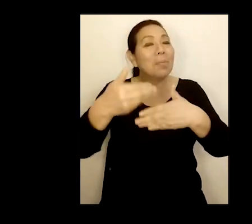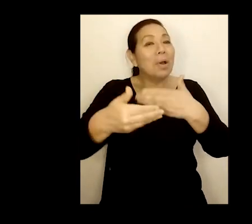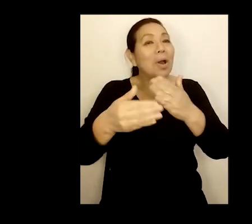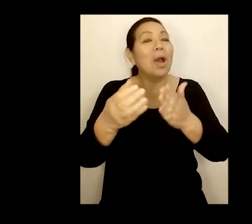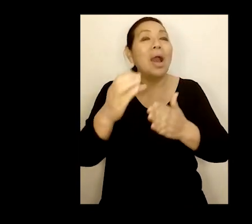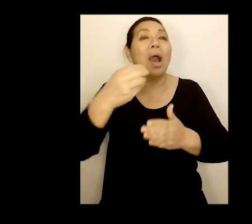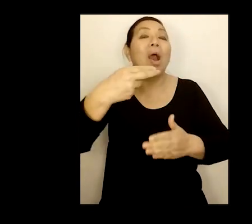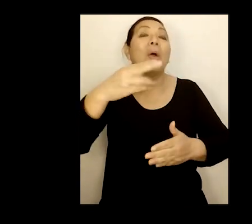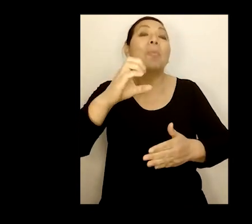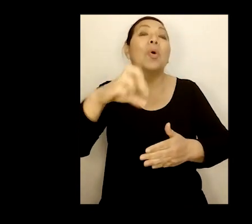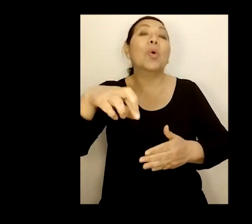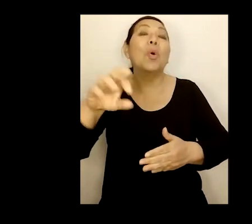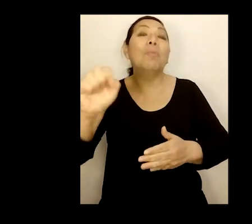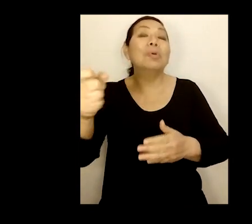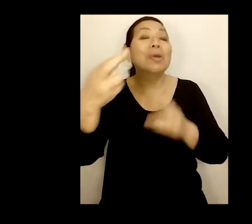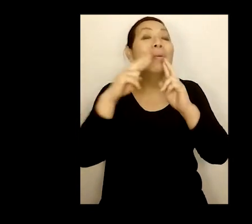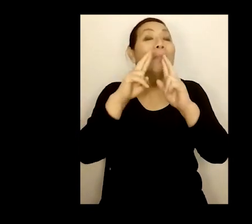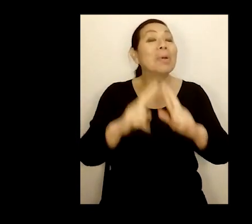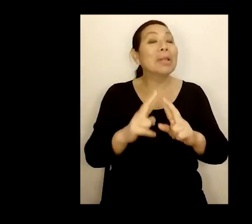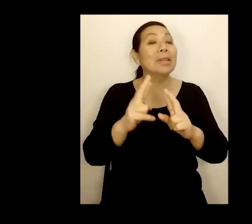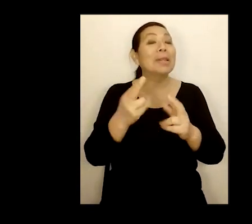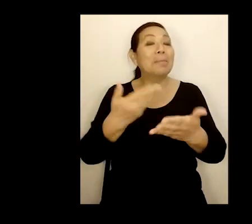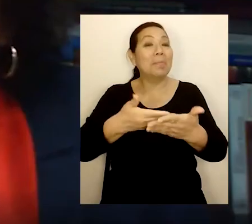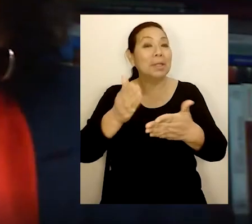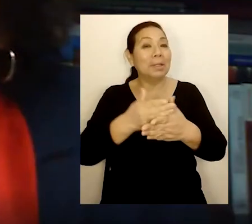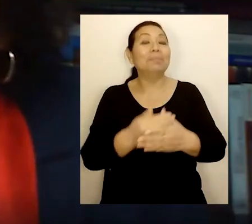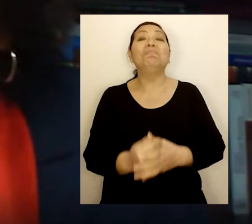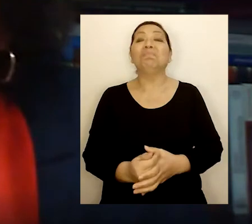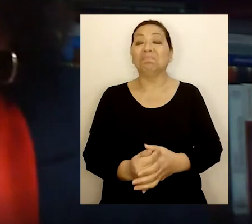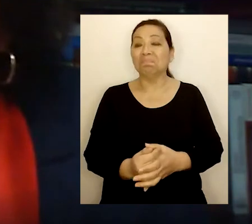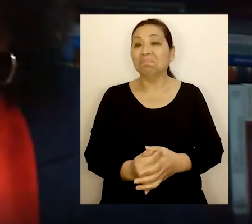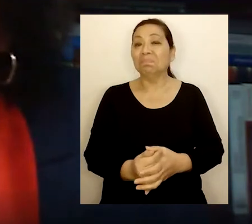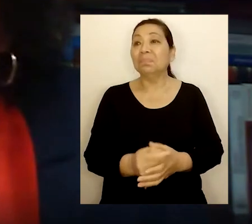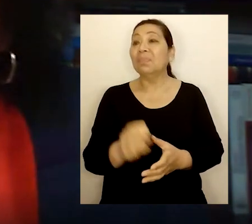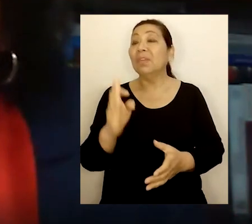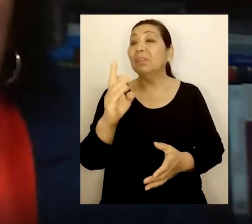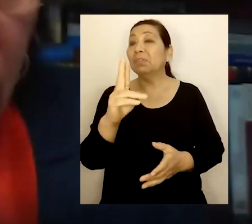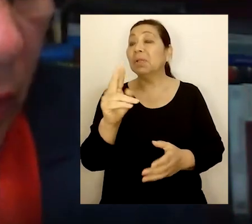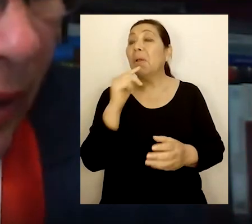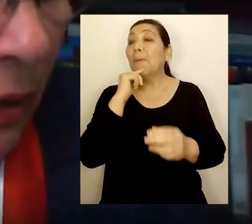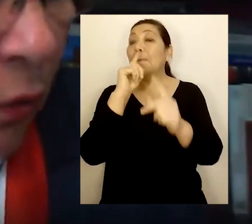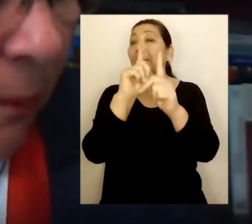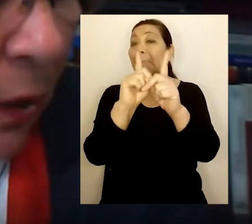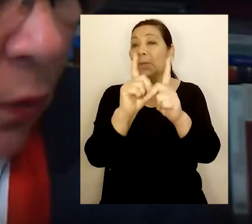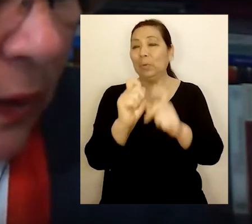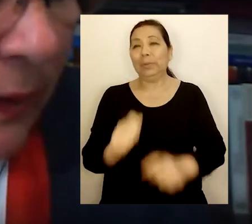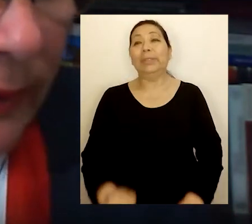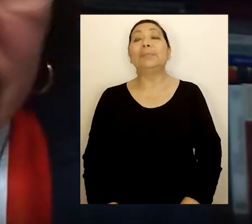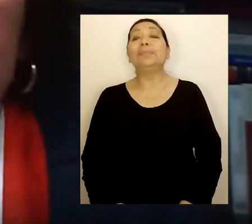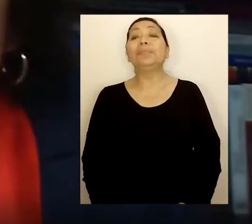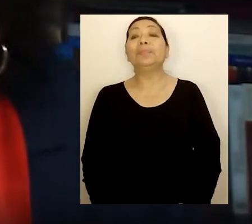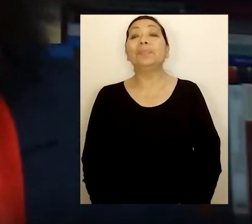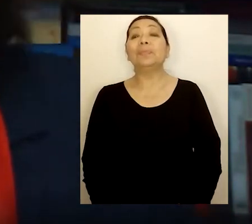improcedencia del habeas corpus que ha sido resuelto por las instancias pertinentes. Muy bien, magistrado Ferrero, ¿va a formular alguna